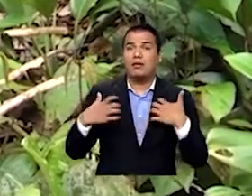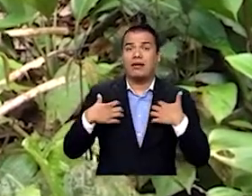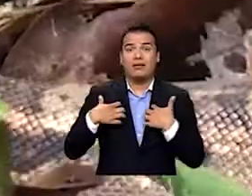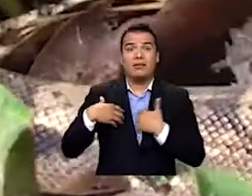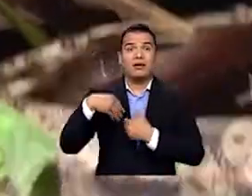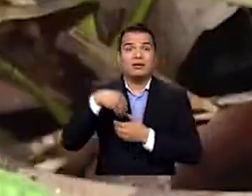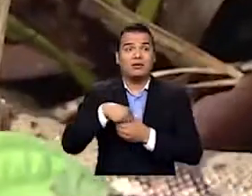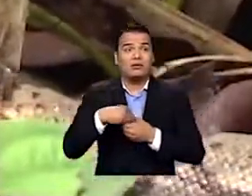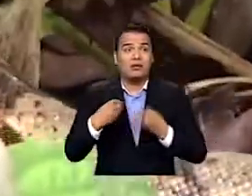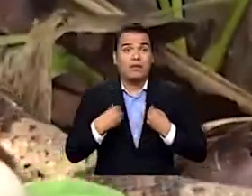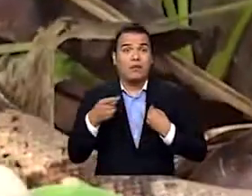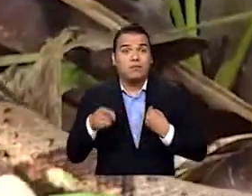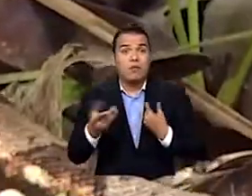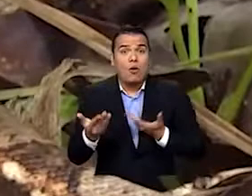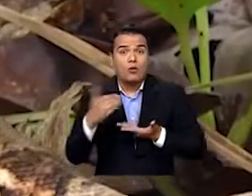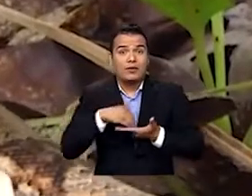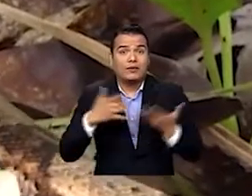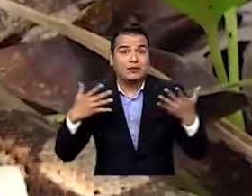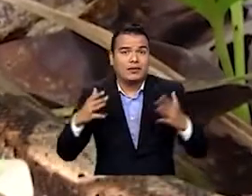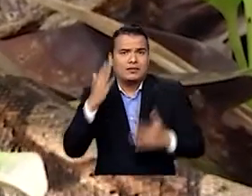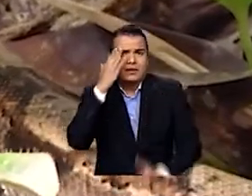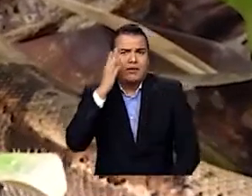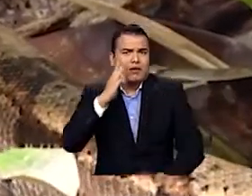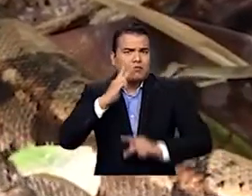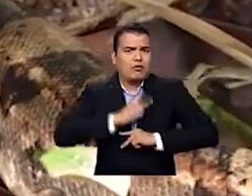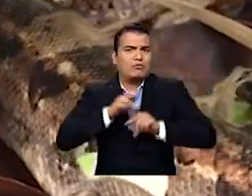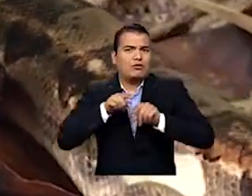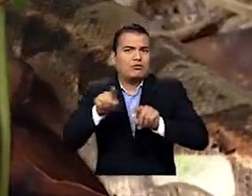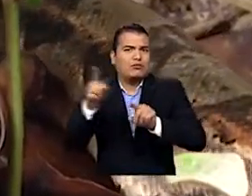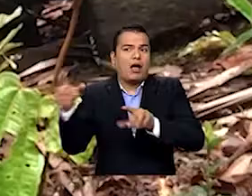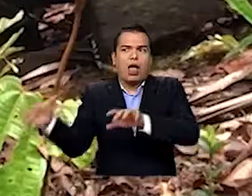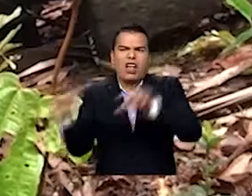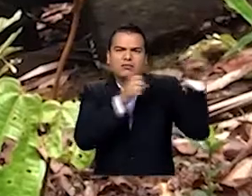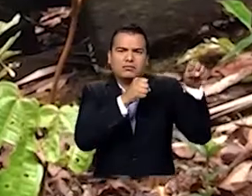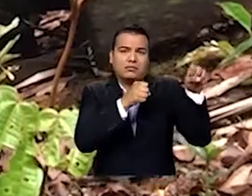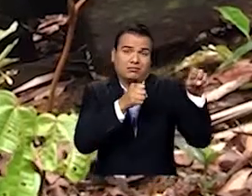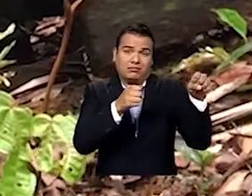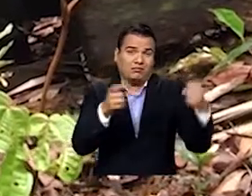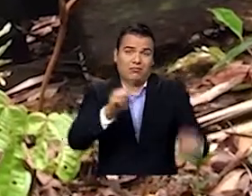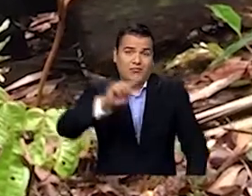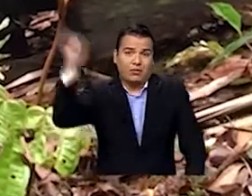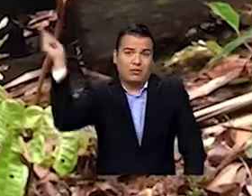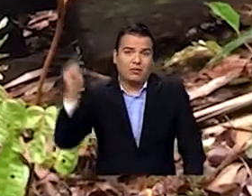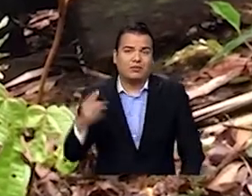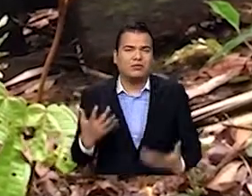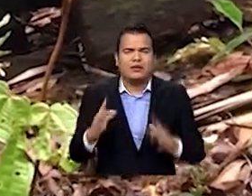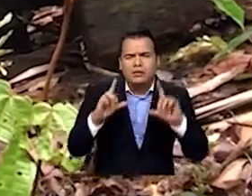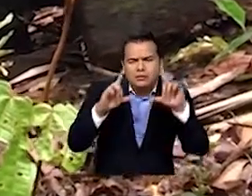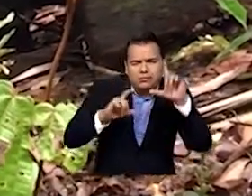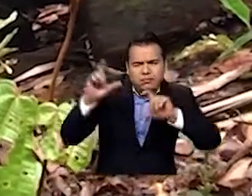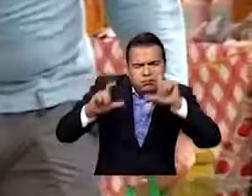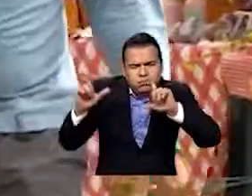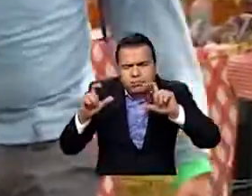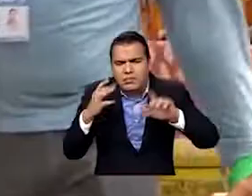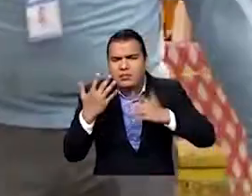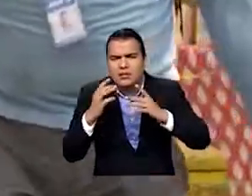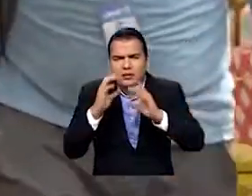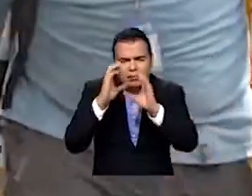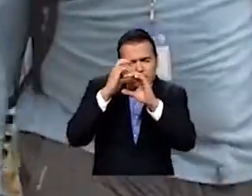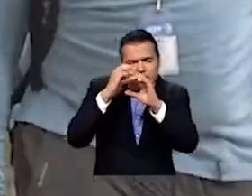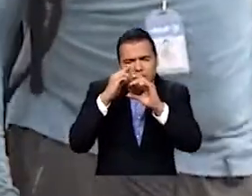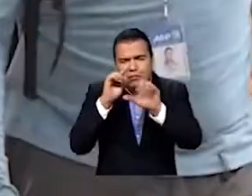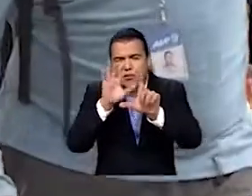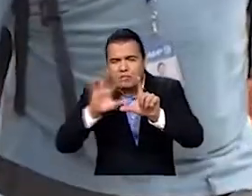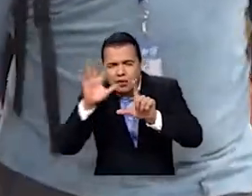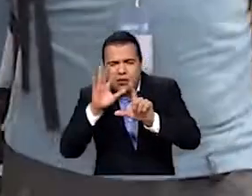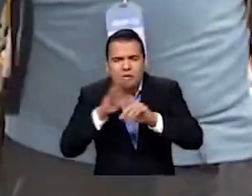retornar a su hábitat donde seguramente nunca debieron haber salido. Detrás de una obturación para eternizar una foto o las notas